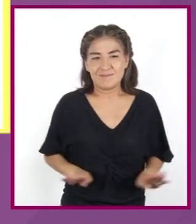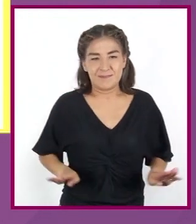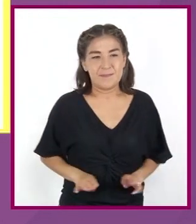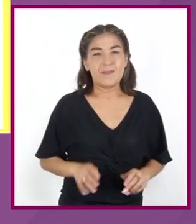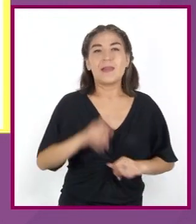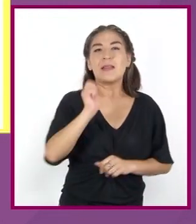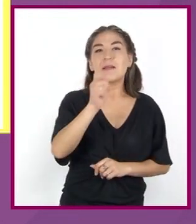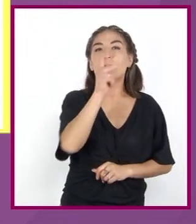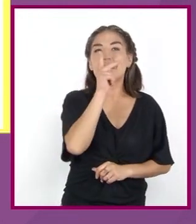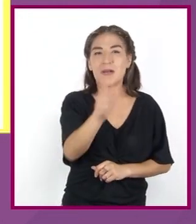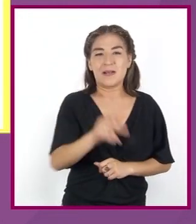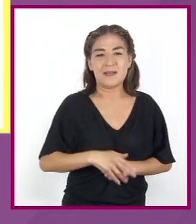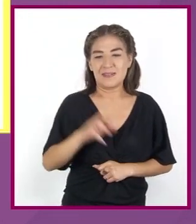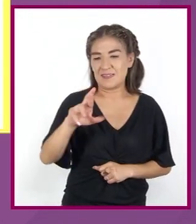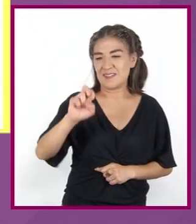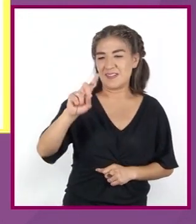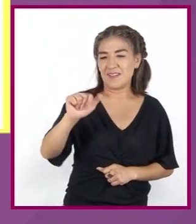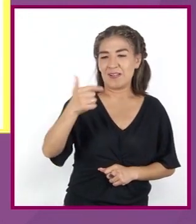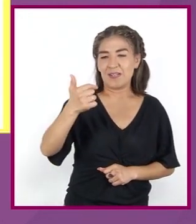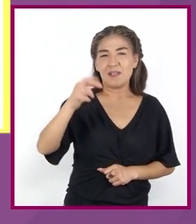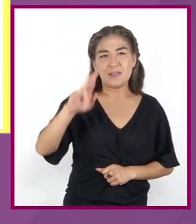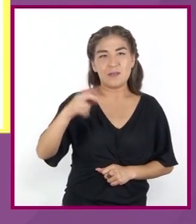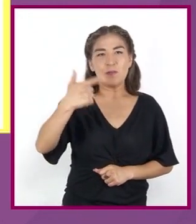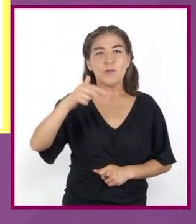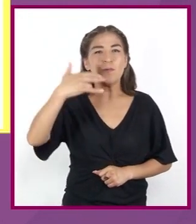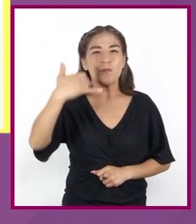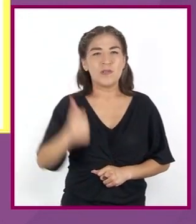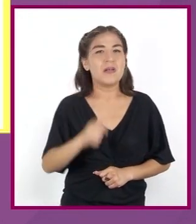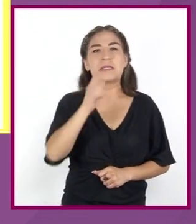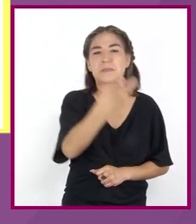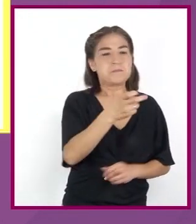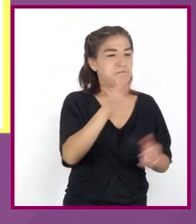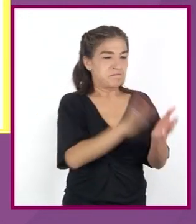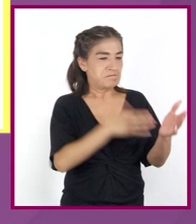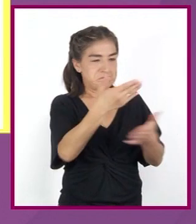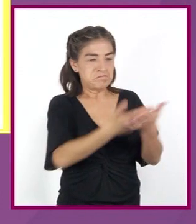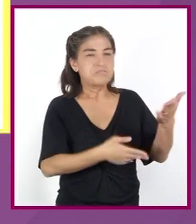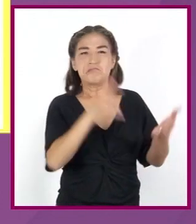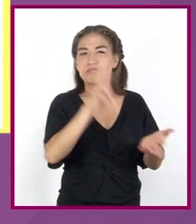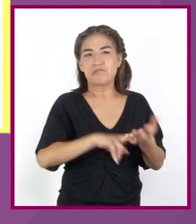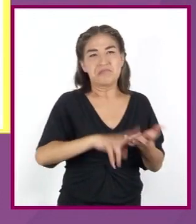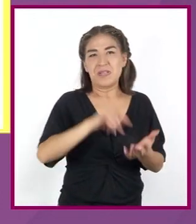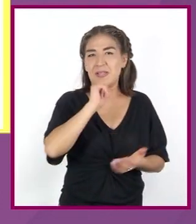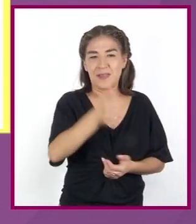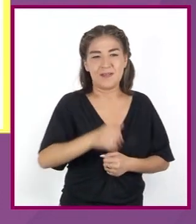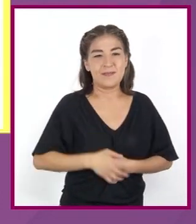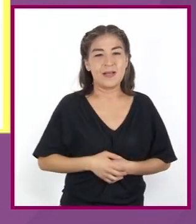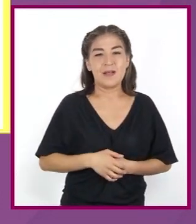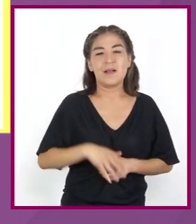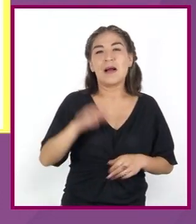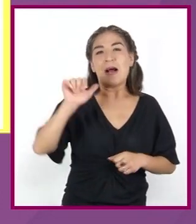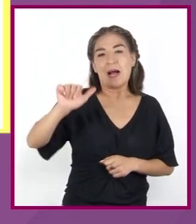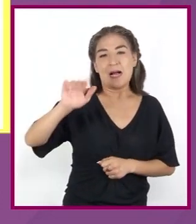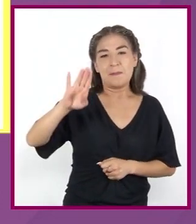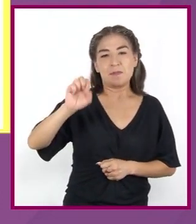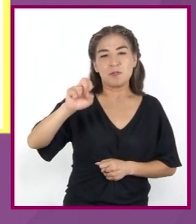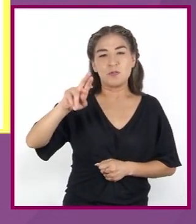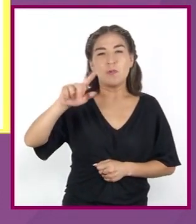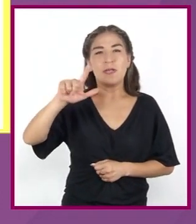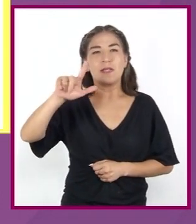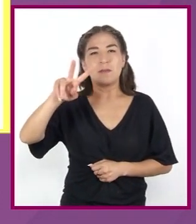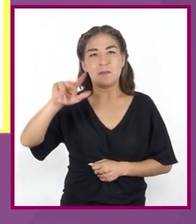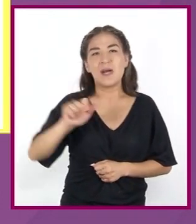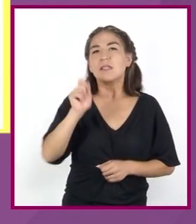palabra redarguya es declarar un argumento como no válido. Absuelva es dejar libre a una persona de